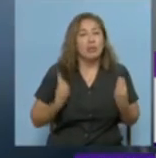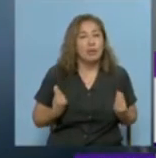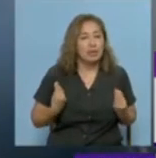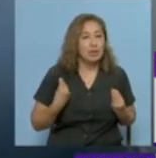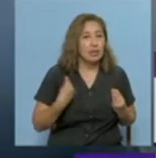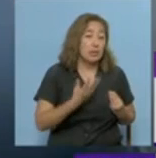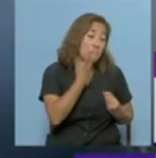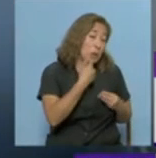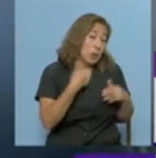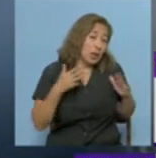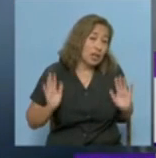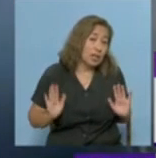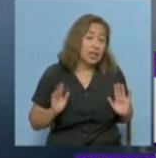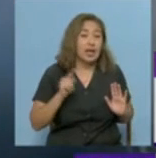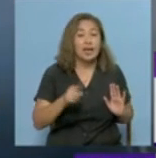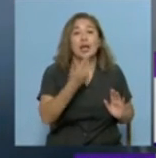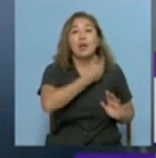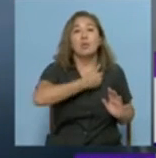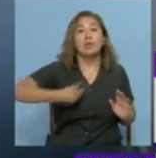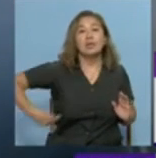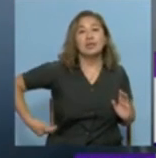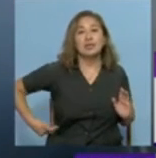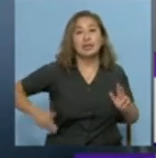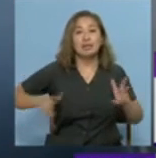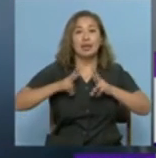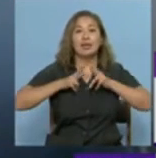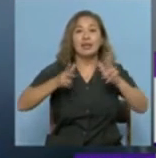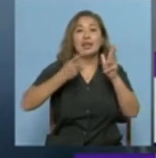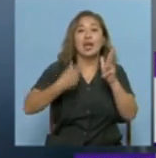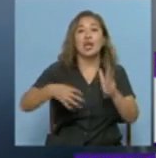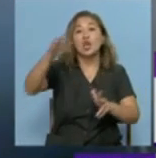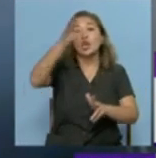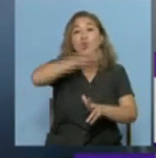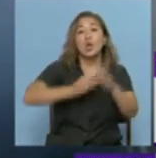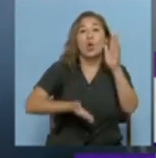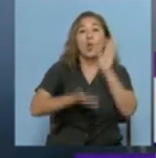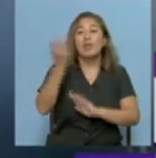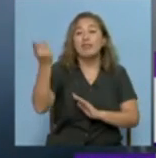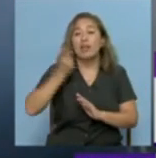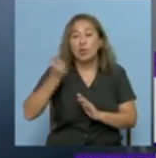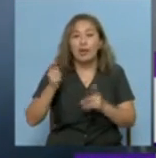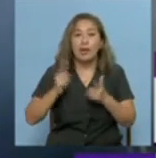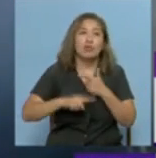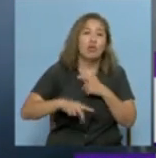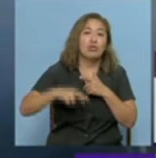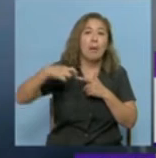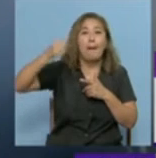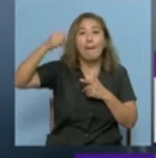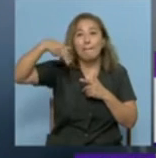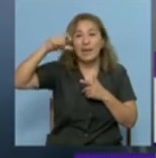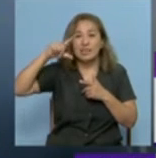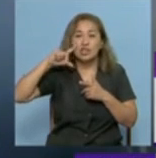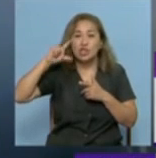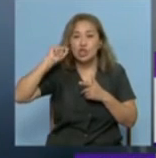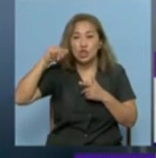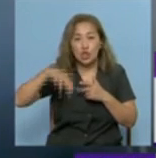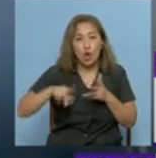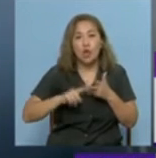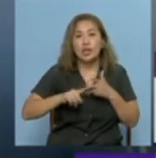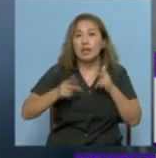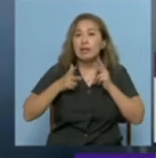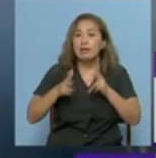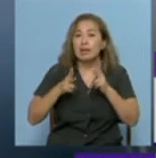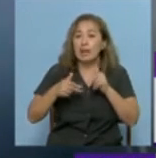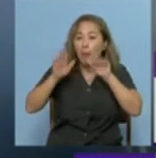¿Qué es lo que me gustaría? Me gustaría que el presidente anuncie aumento de las jubilaciones, aumento de las pensiones, que el presidente anuncie medidas